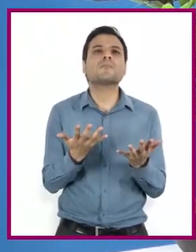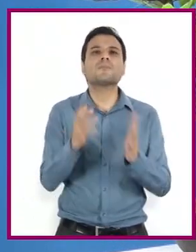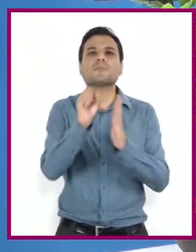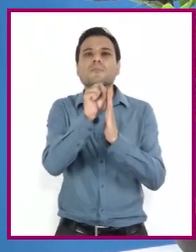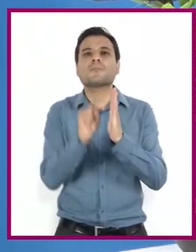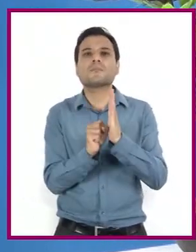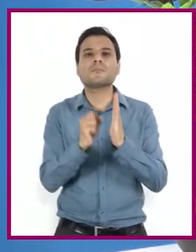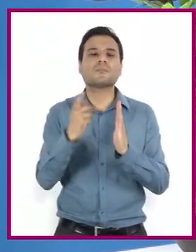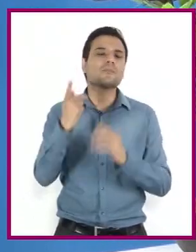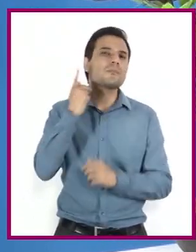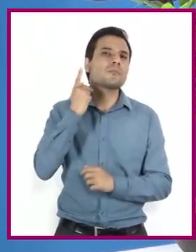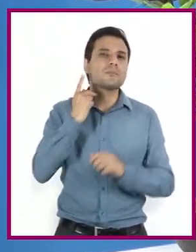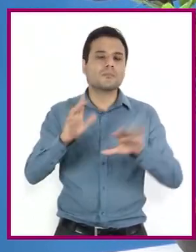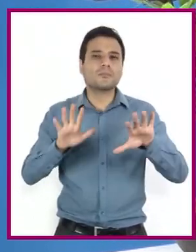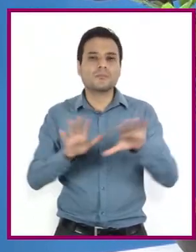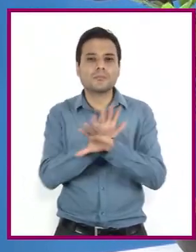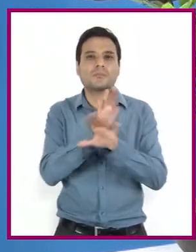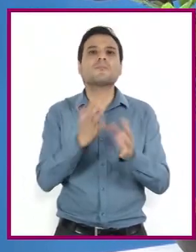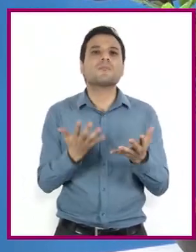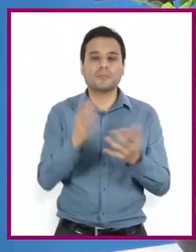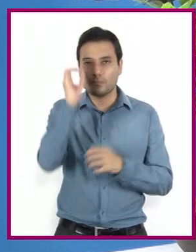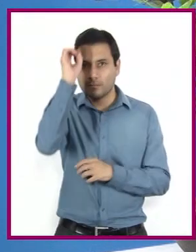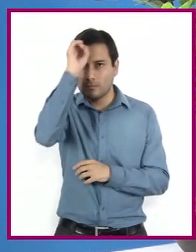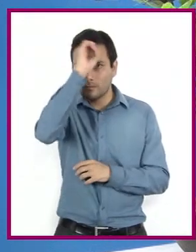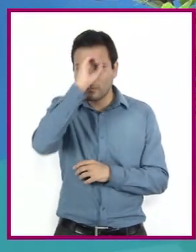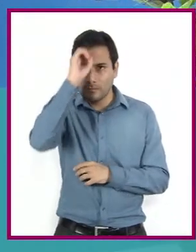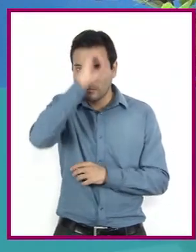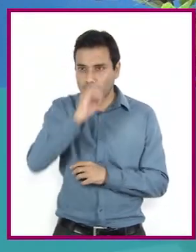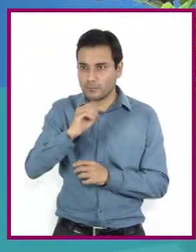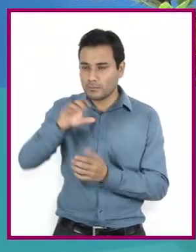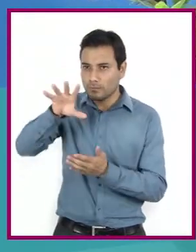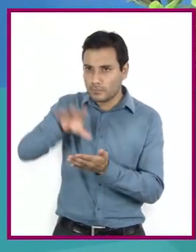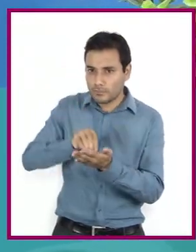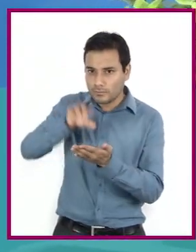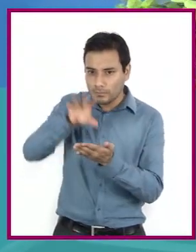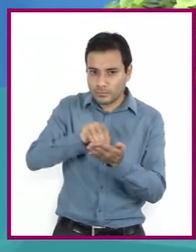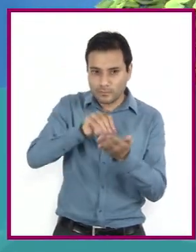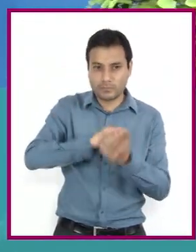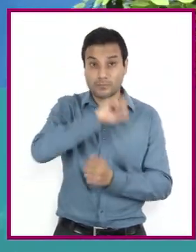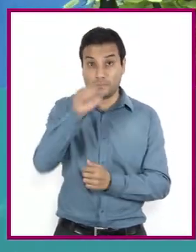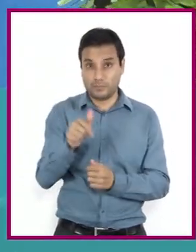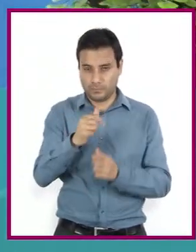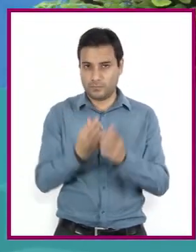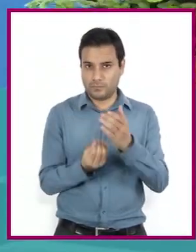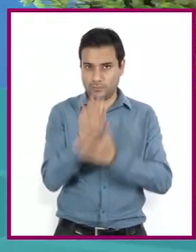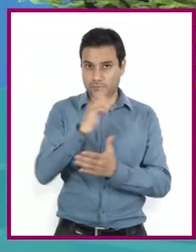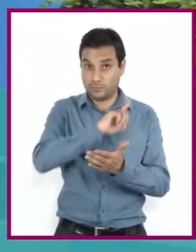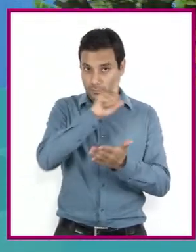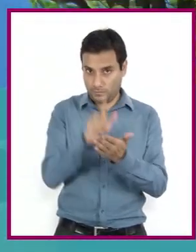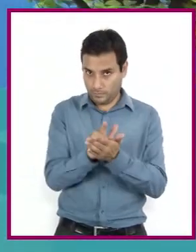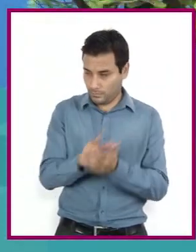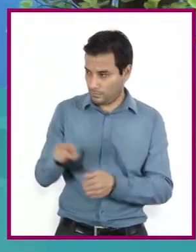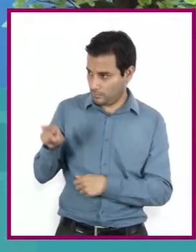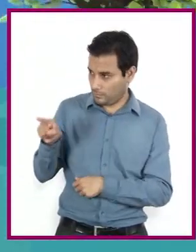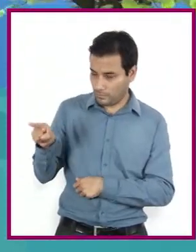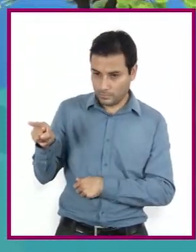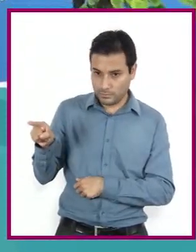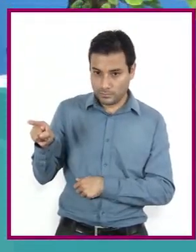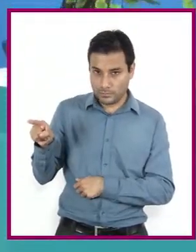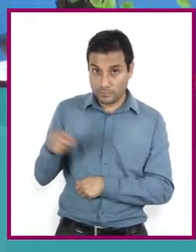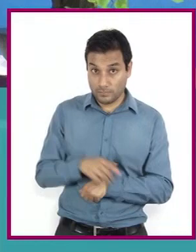sistema político. Sus aportaciones se plasmaron en la Ley Federal de Organizaciones Políticas y